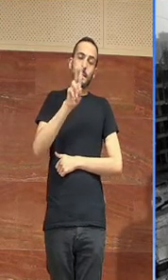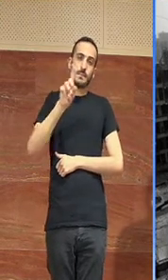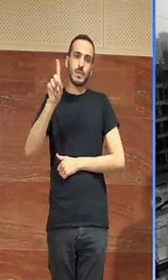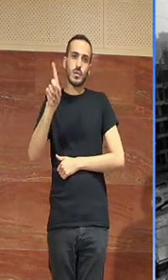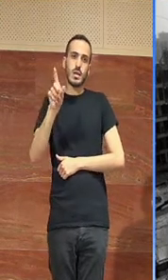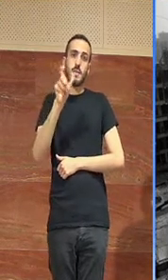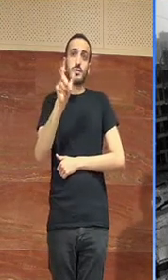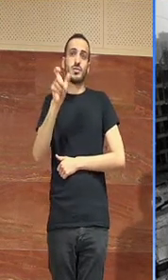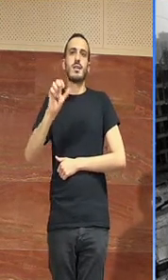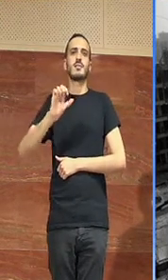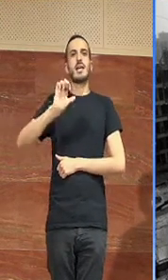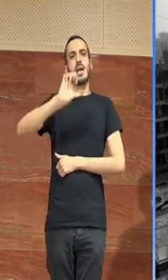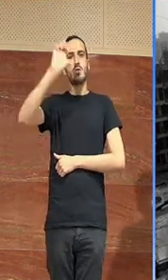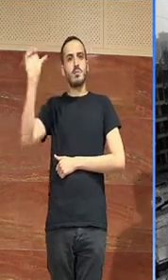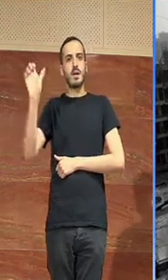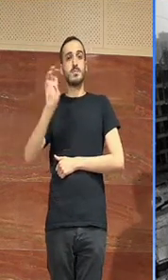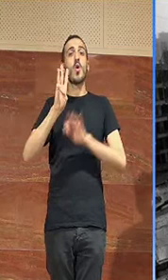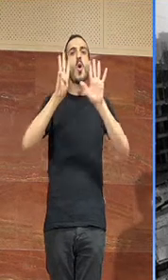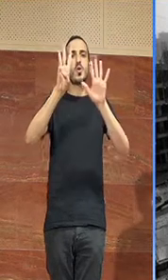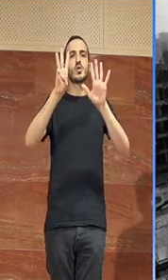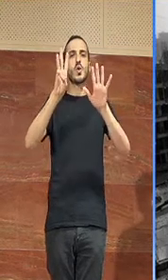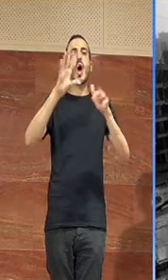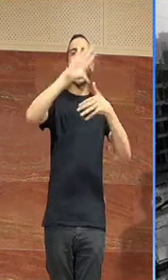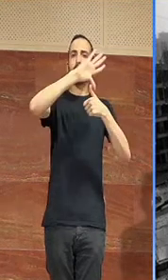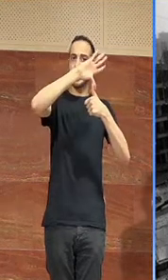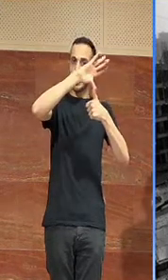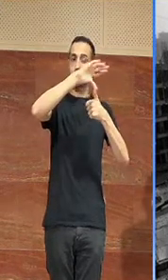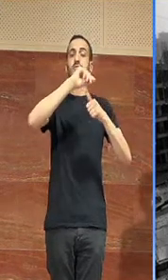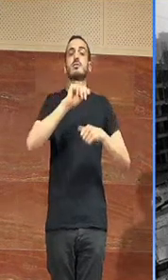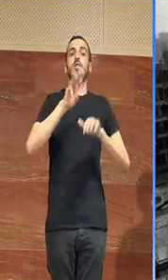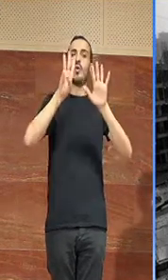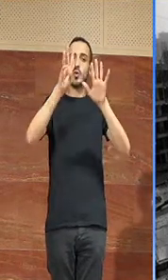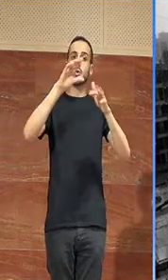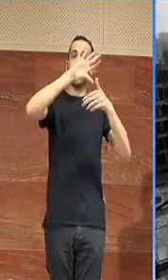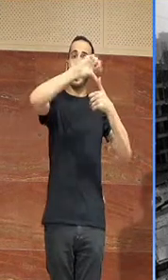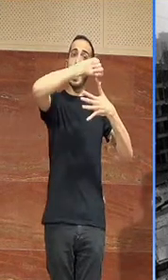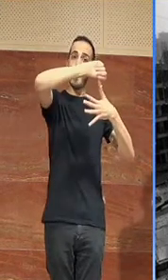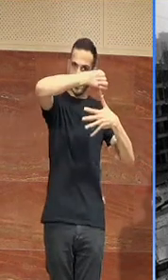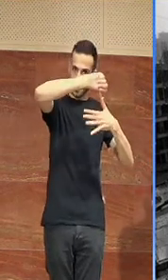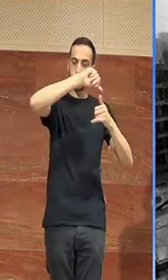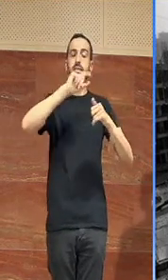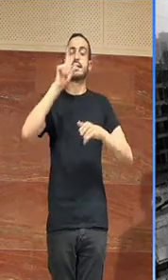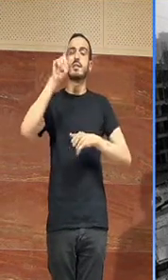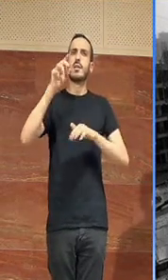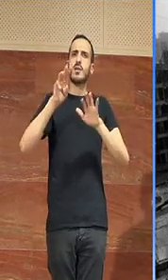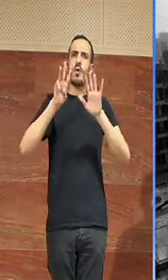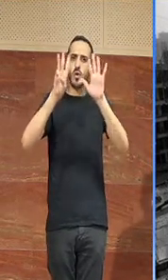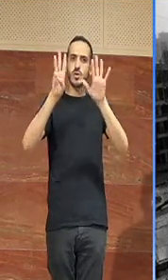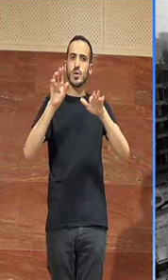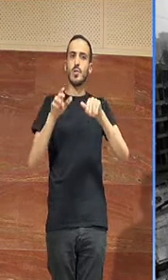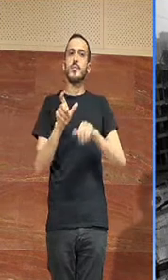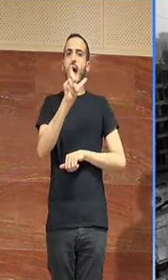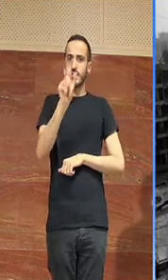seríamos europeos. 8 norteamericanos, 8 latinoamericanos y 8 africanos. También